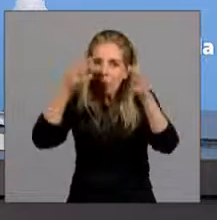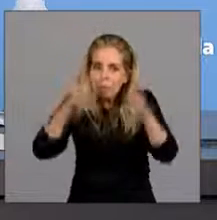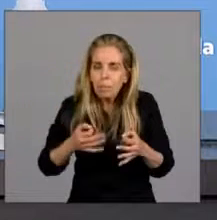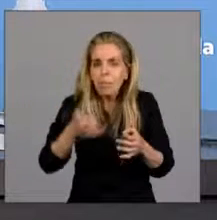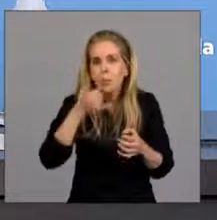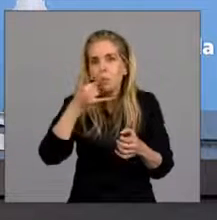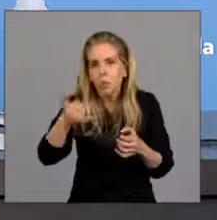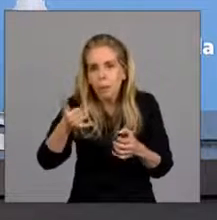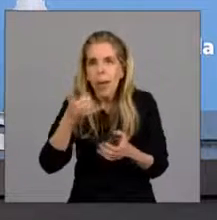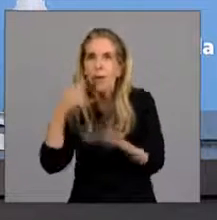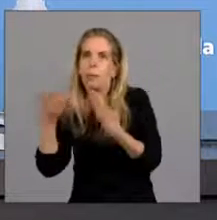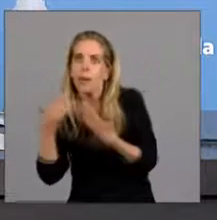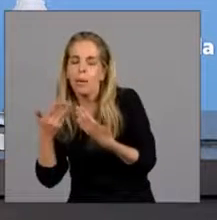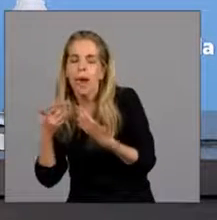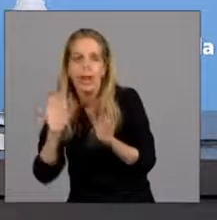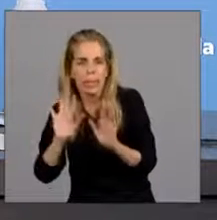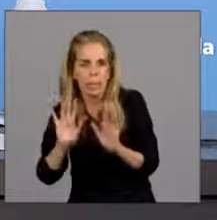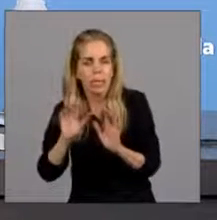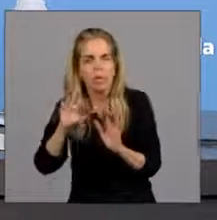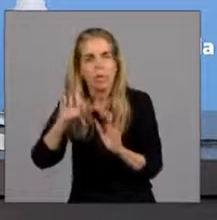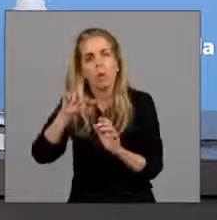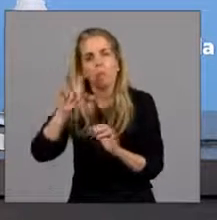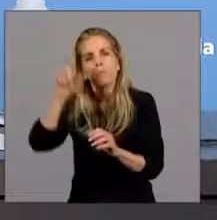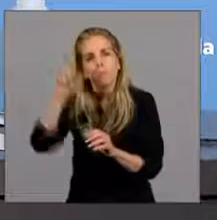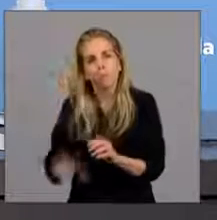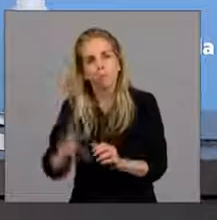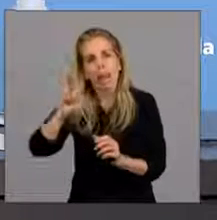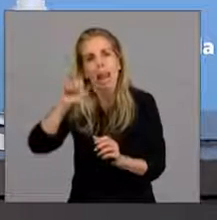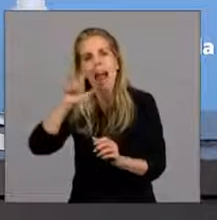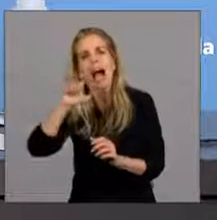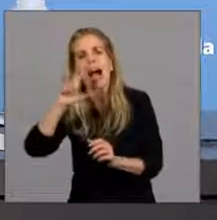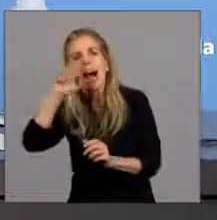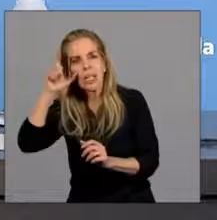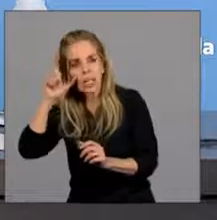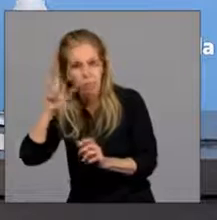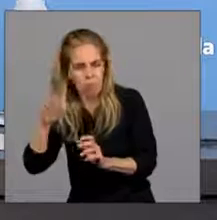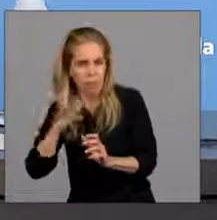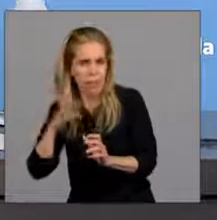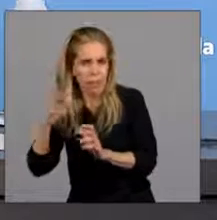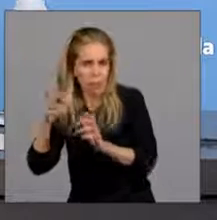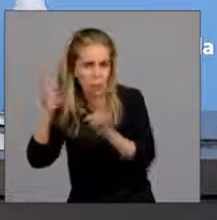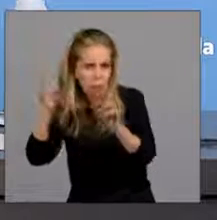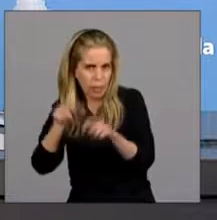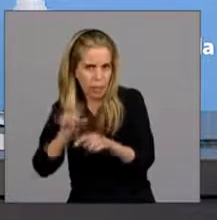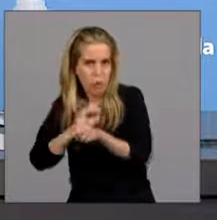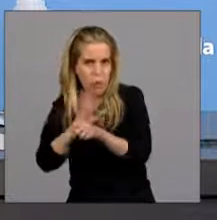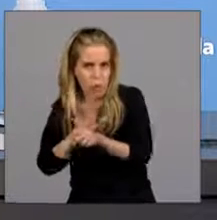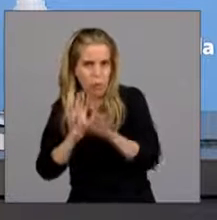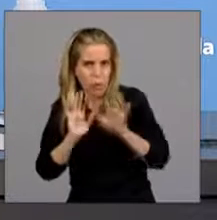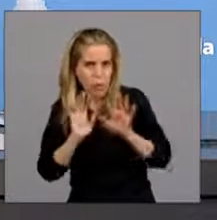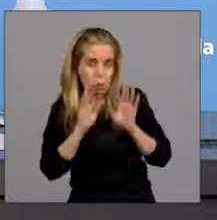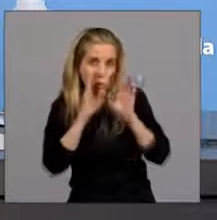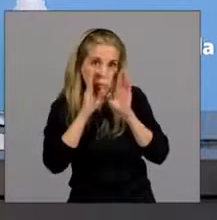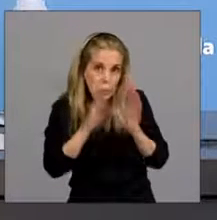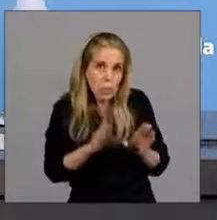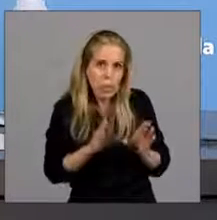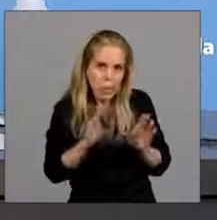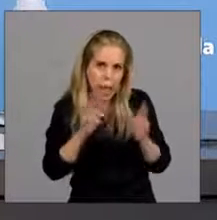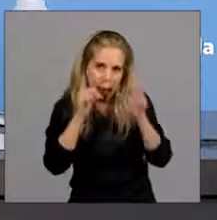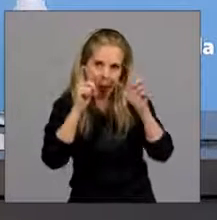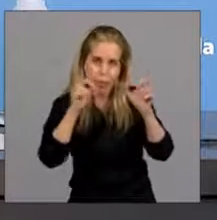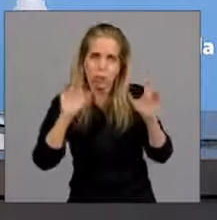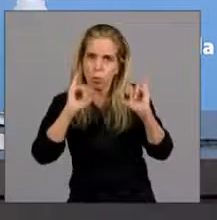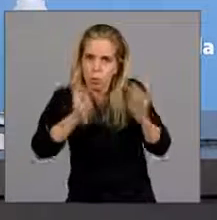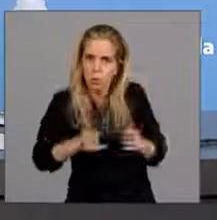Lacalle, que me ha llamado y tengo que hablarlo, pero no hemos hablado puntualmente de eso. Sigo con atención lo que pasa en toda la